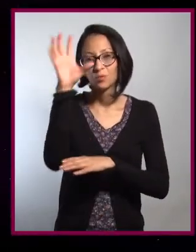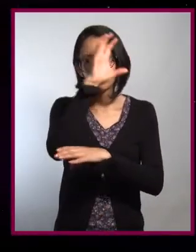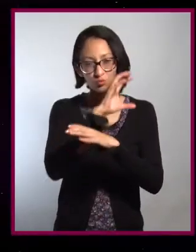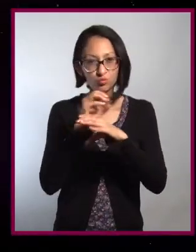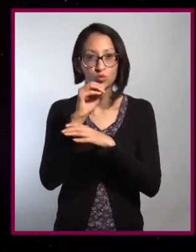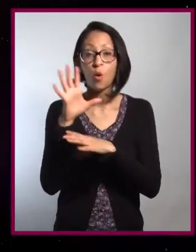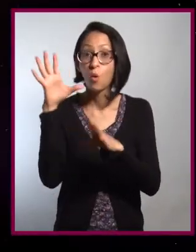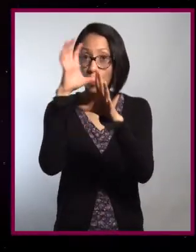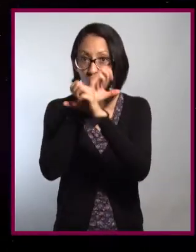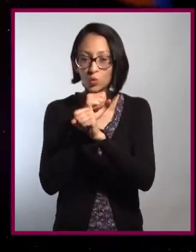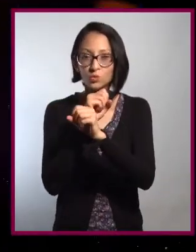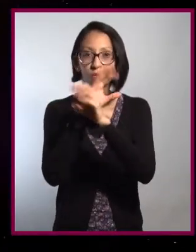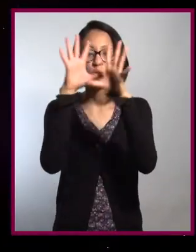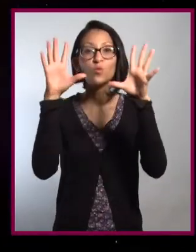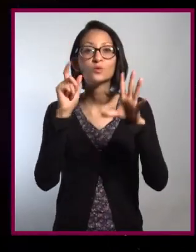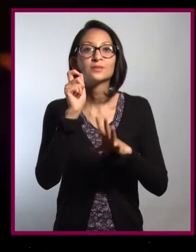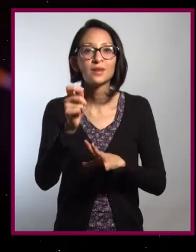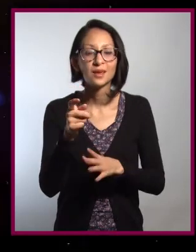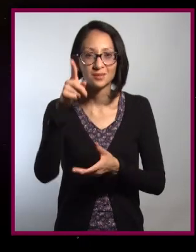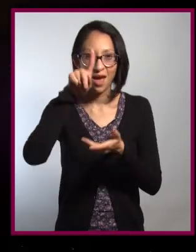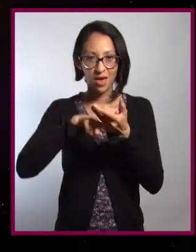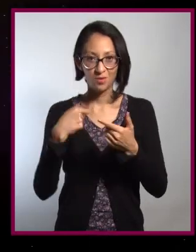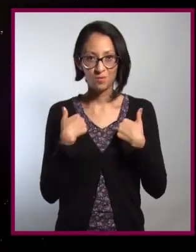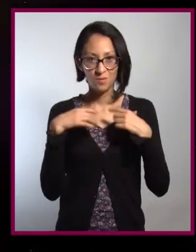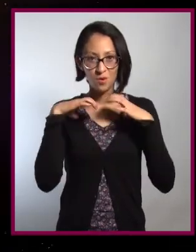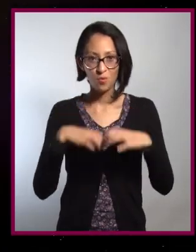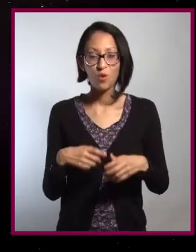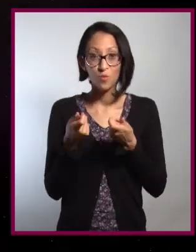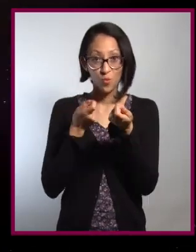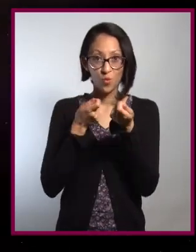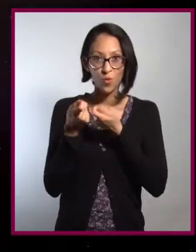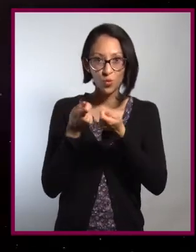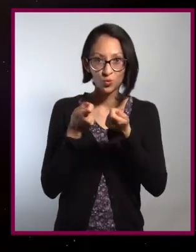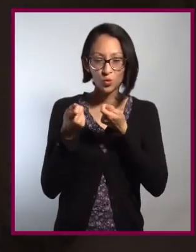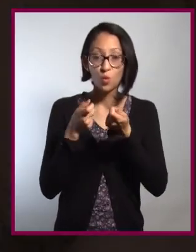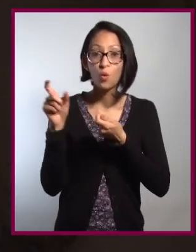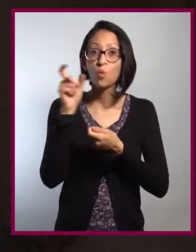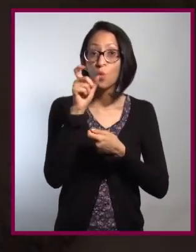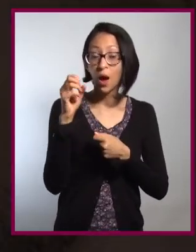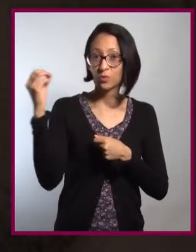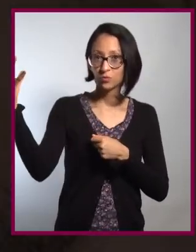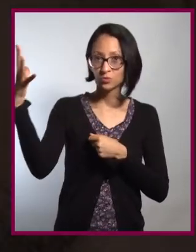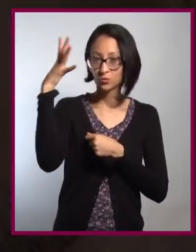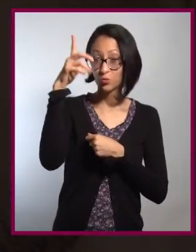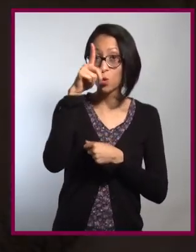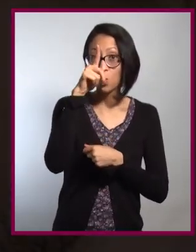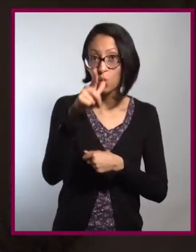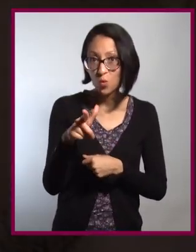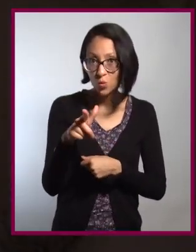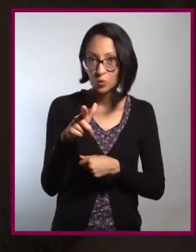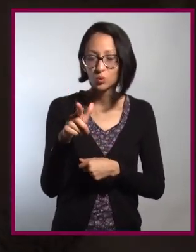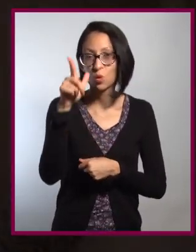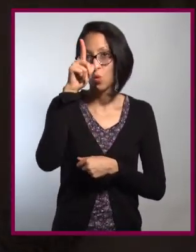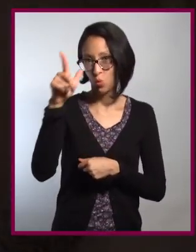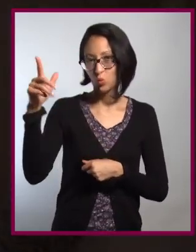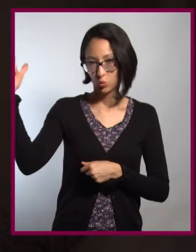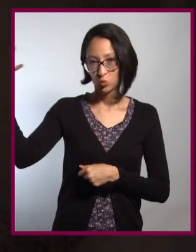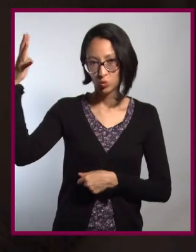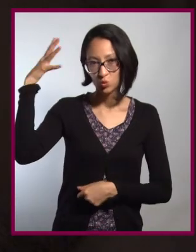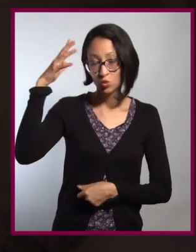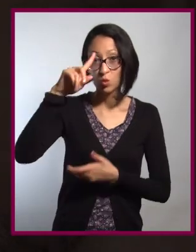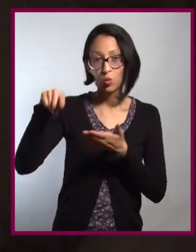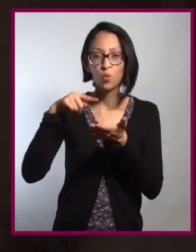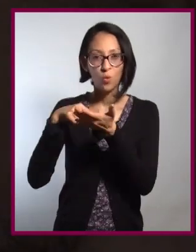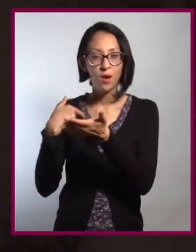fijar el reloj corporal interno. Una exposición oportuna a la luz, preferentemente a la luz solar, en el lugar de